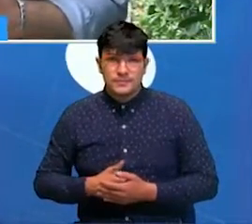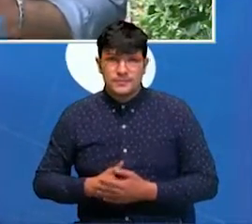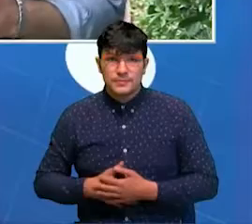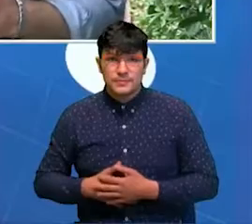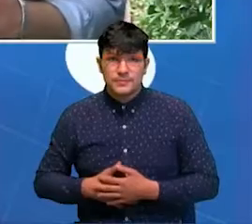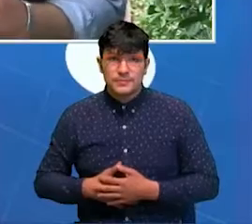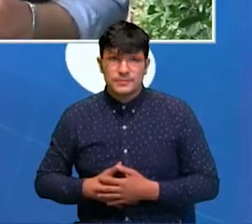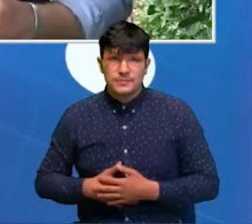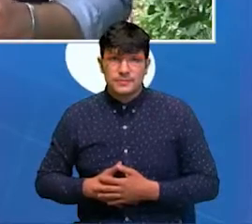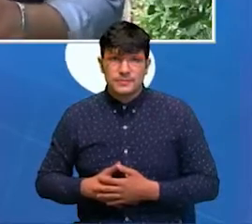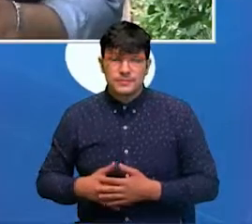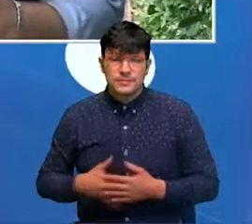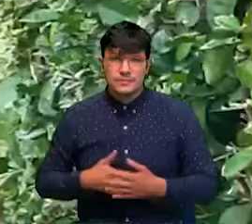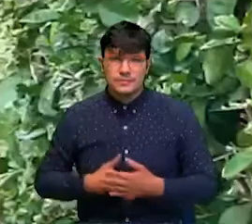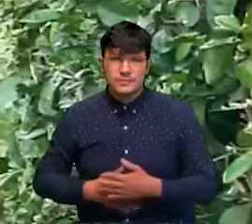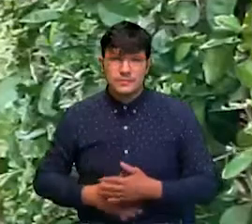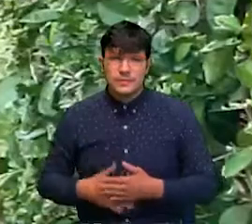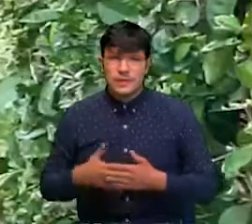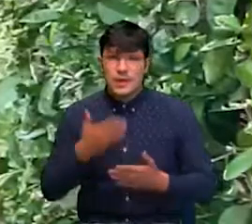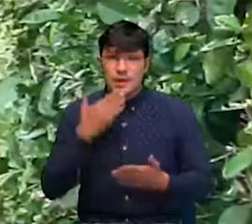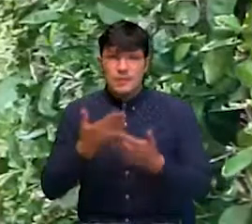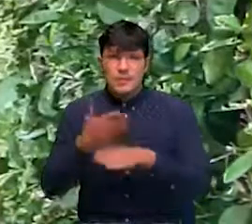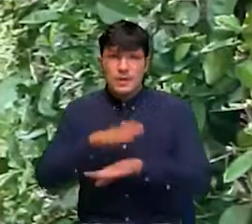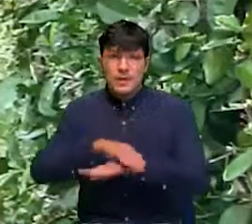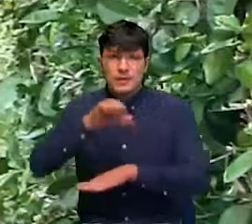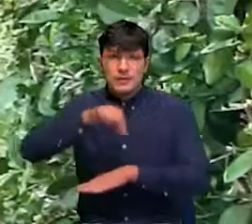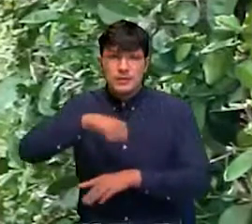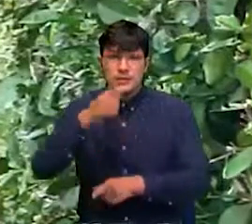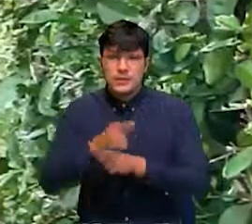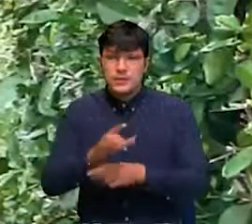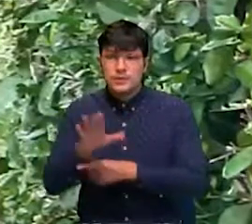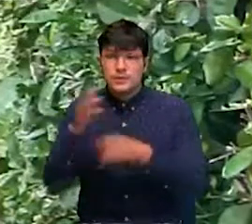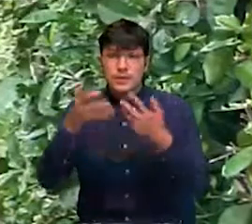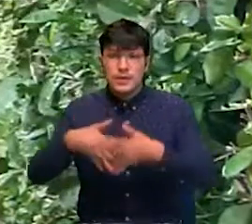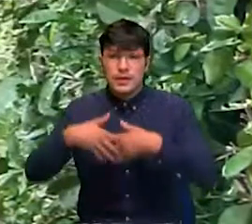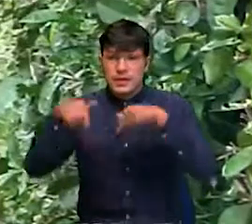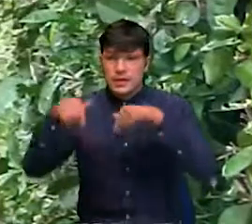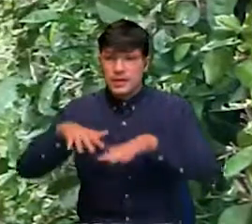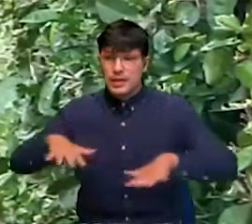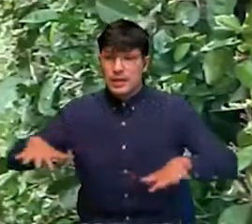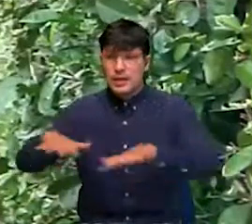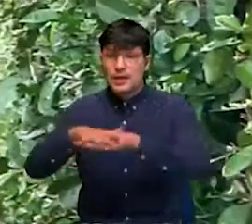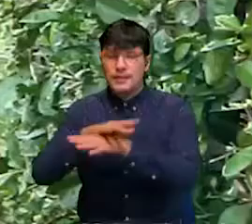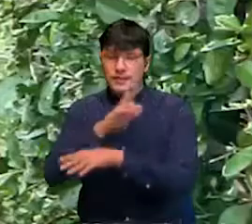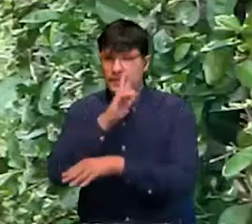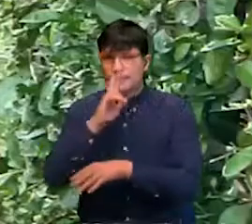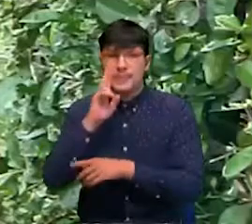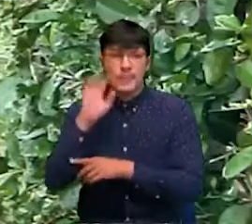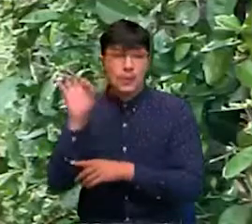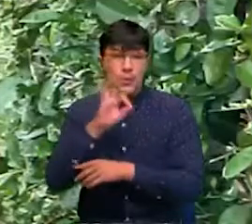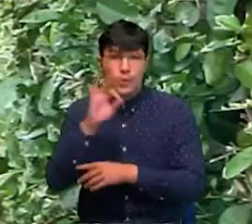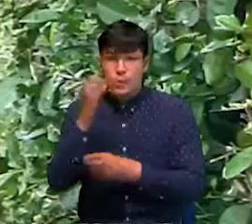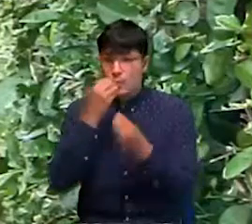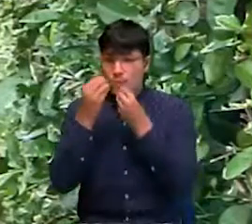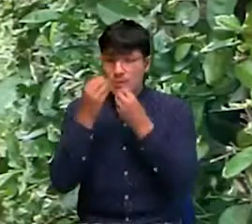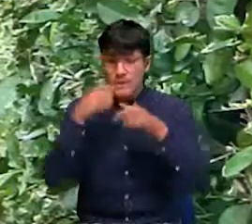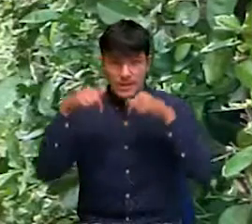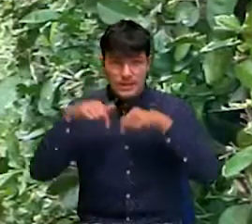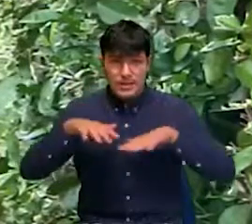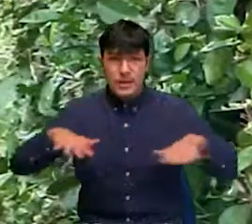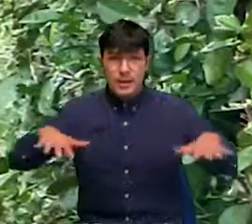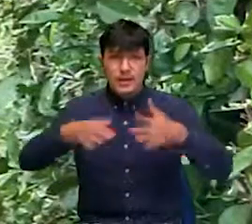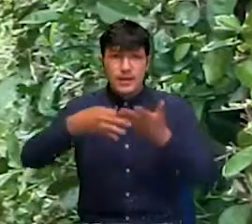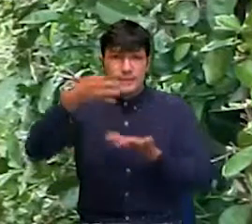Muy buenas tardes. Pues según los empresarios de los sectores de restaurantes y comidas aquí en la capital del norte de Santander,